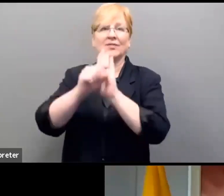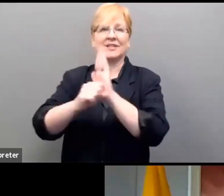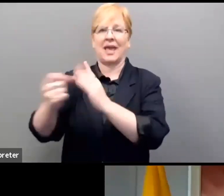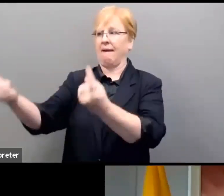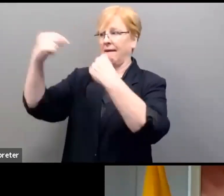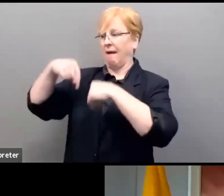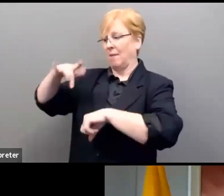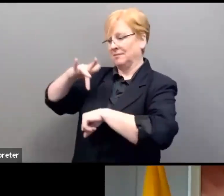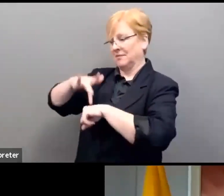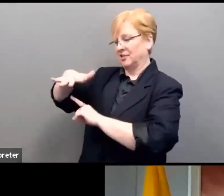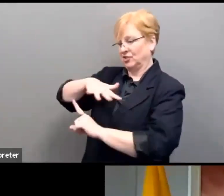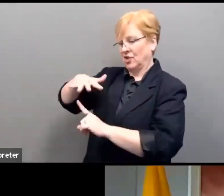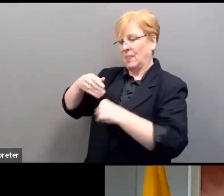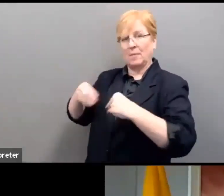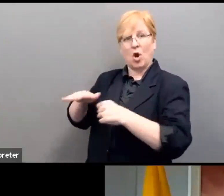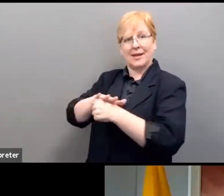Excelente.